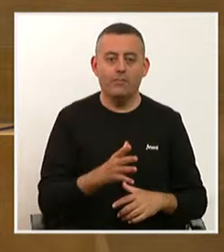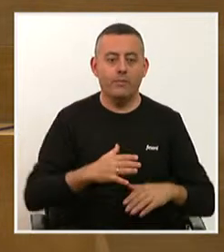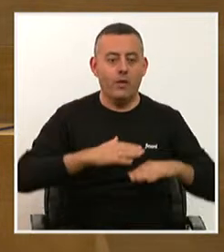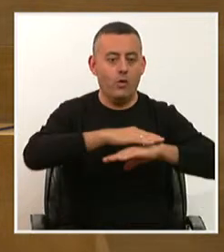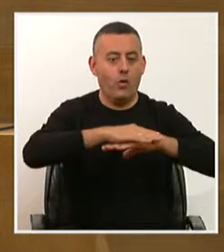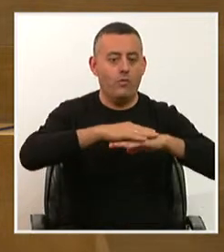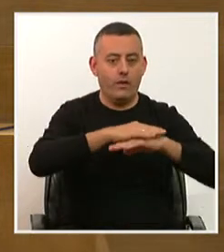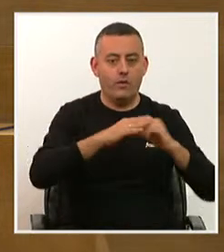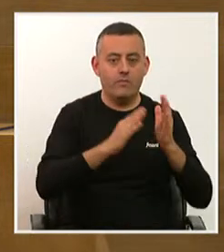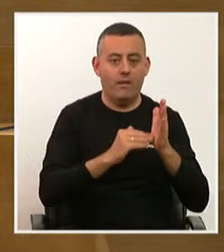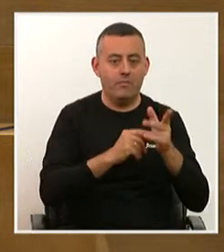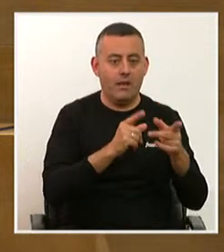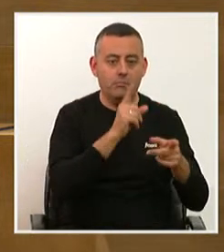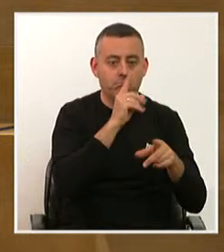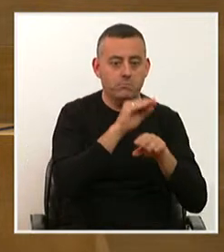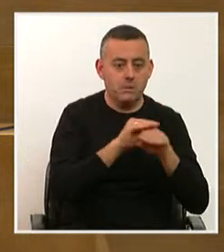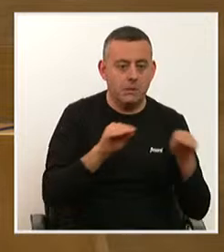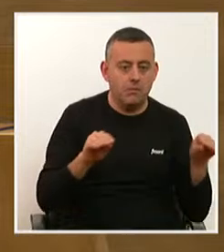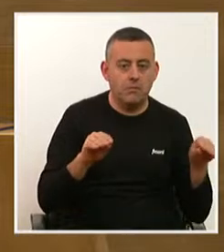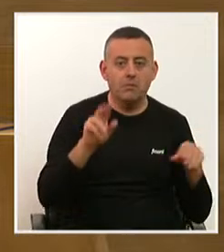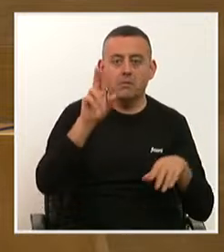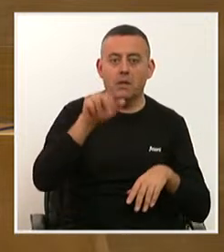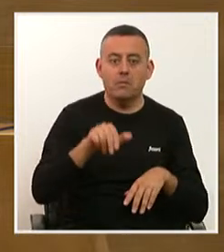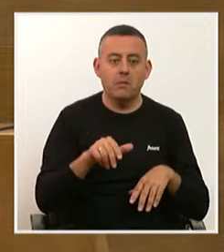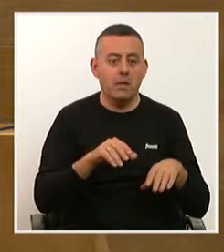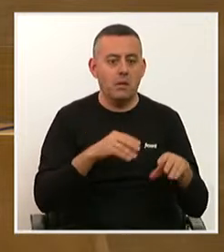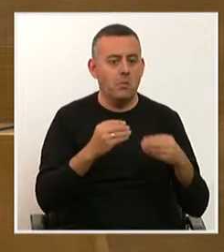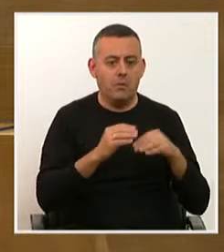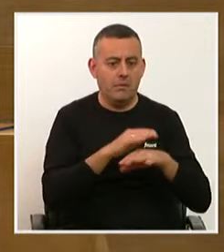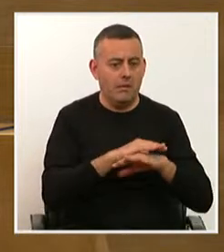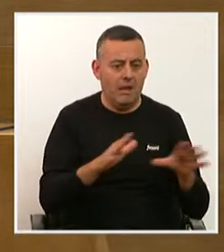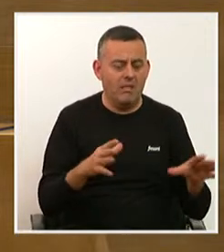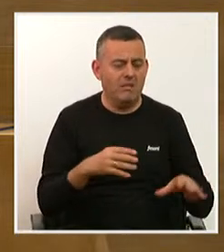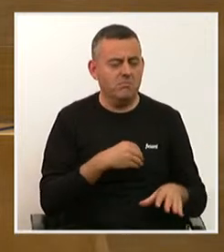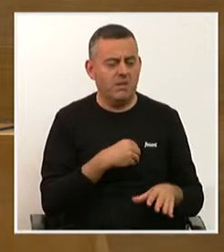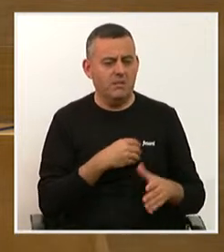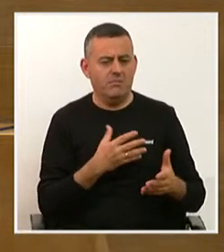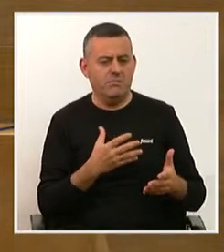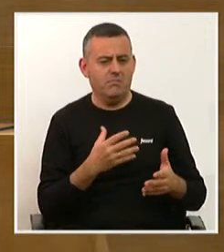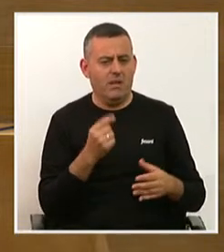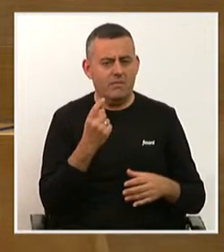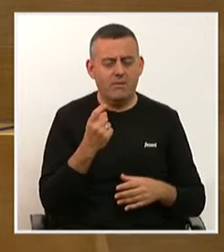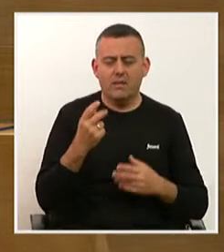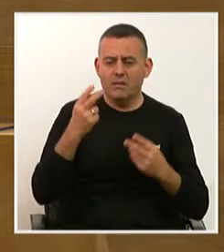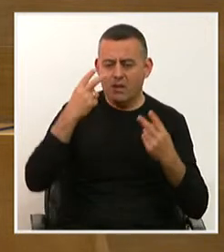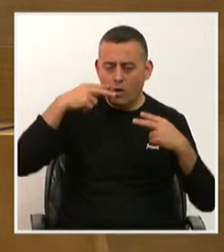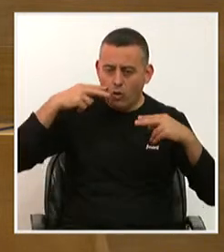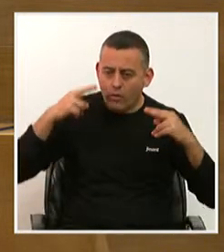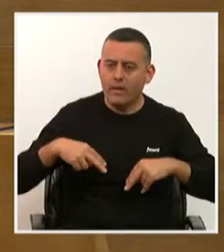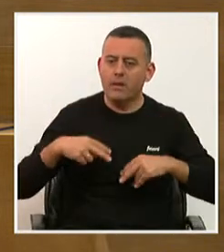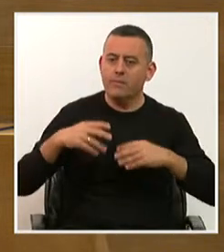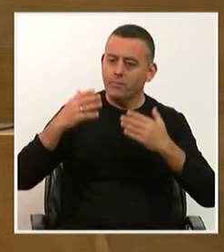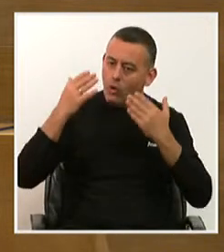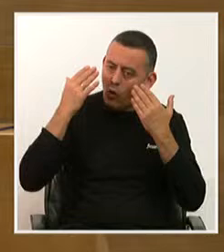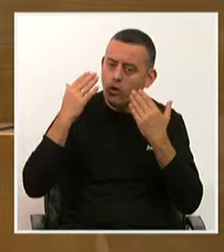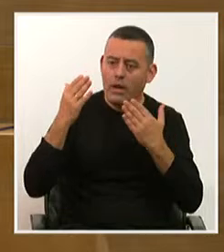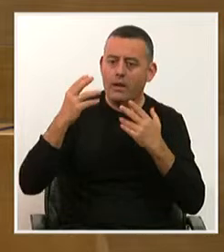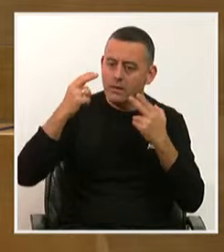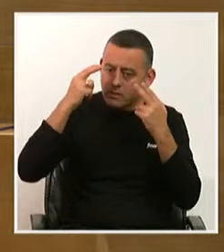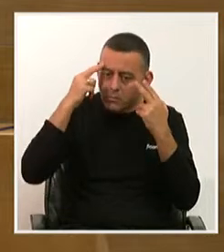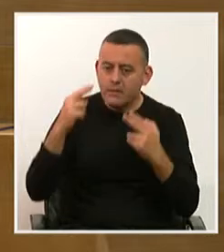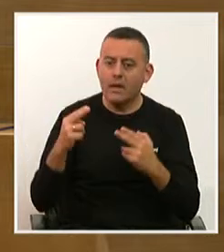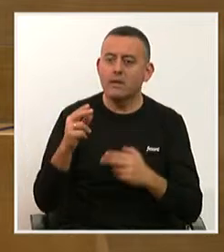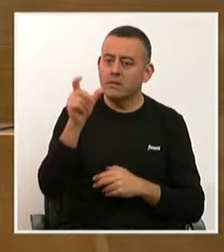valenci y de la se dolorosa inaros a recon honrar Y respetar dign la